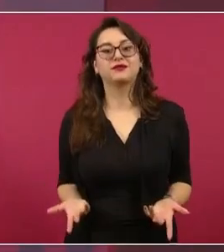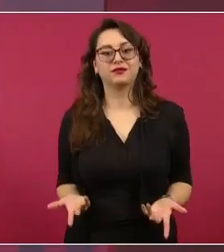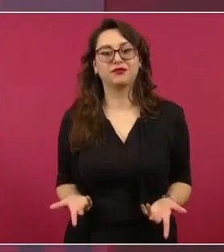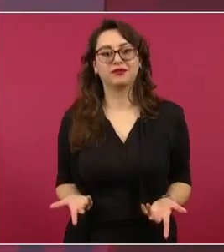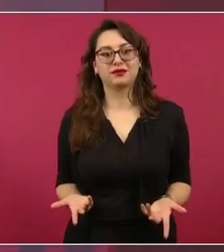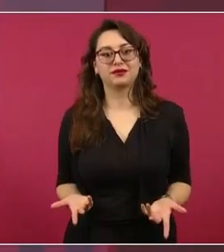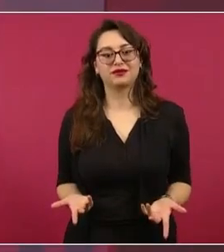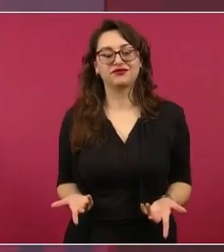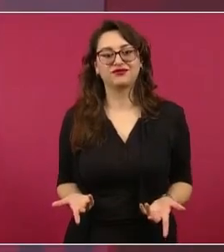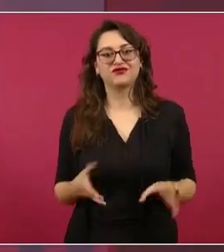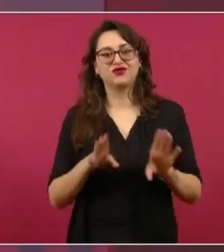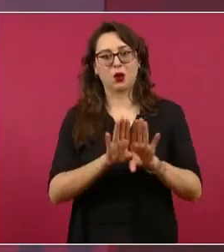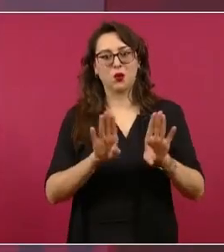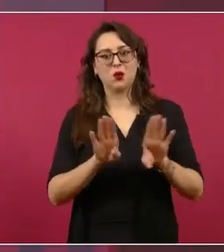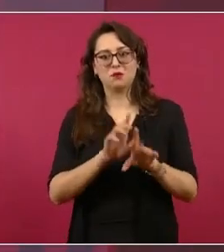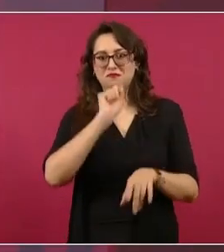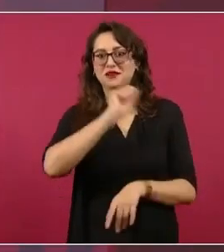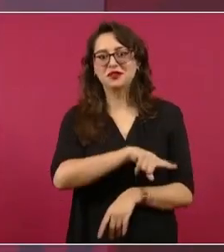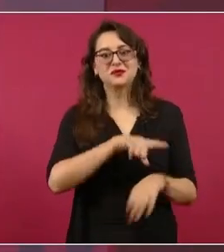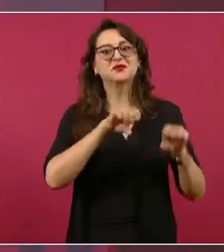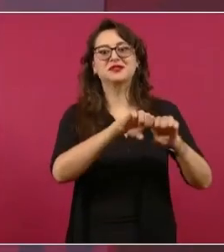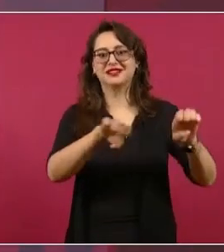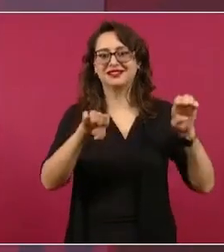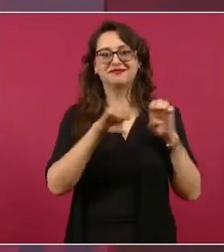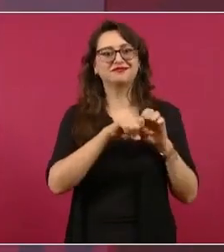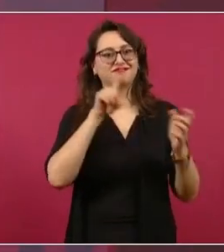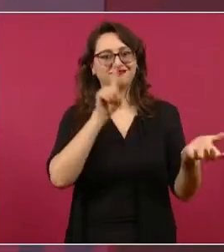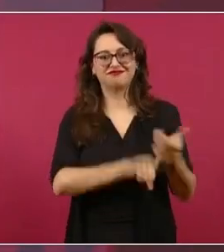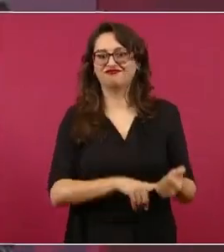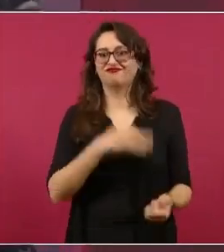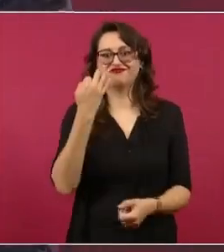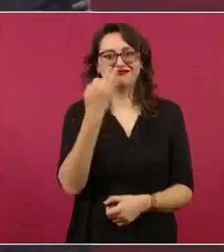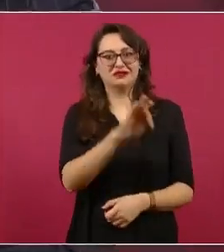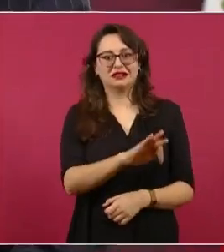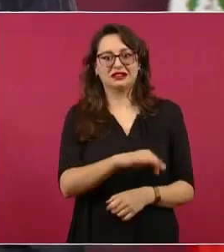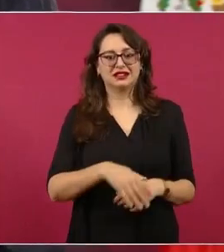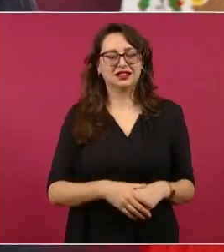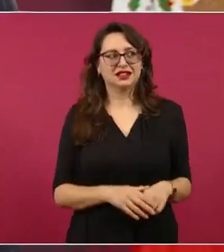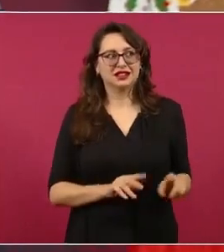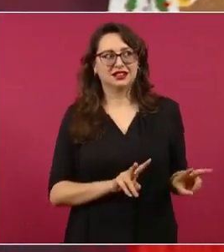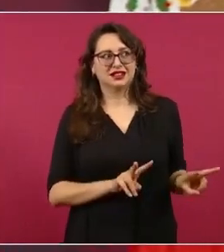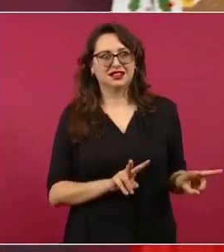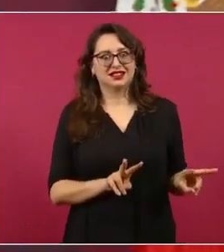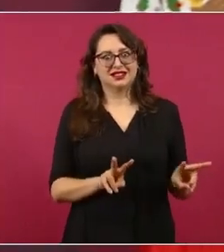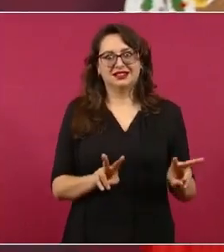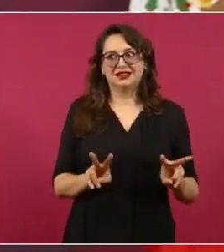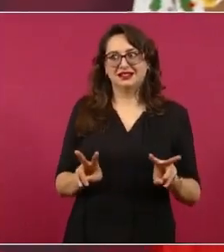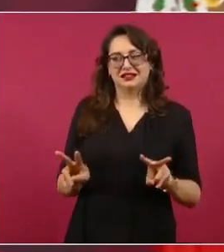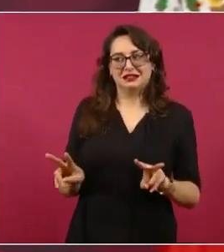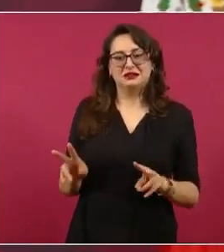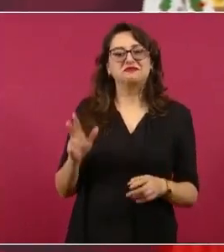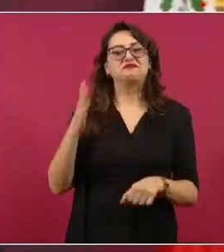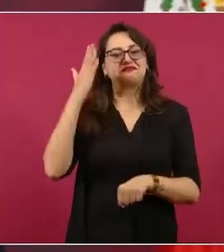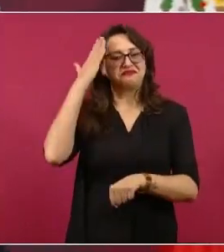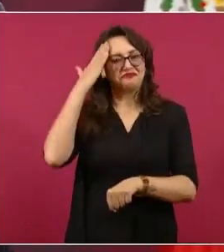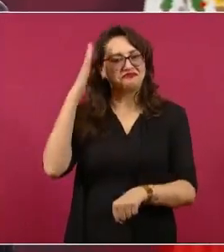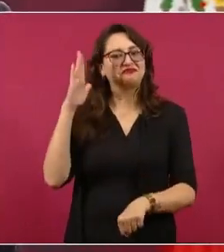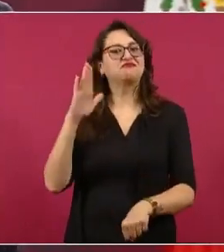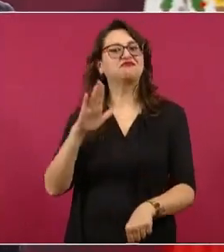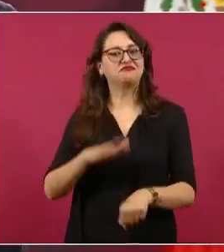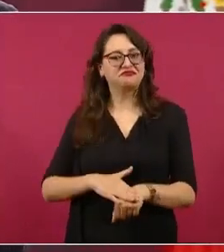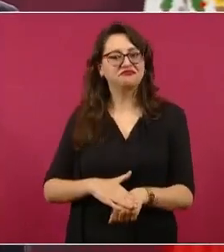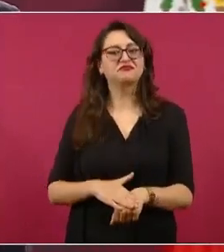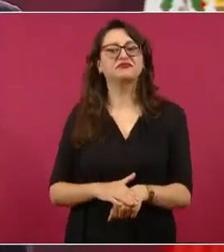Y hay siempre una característica en todos estos crímenes, ¿no? Cuando son